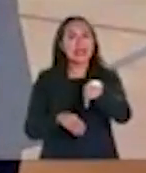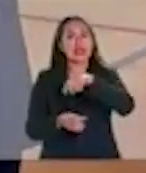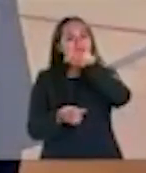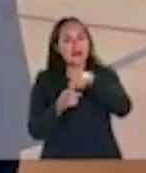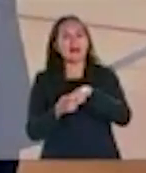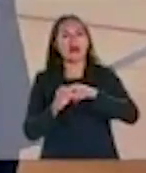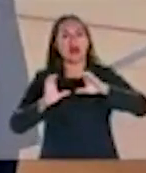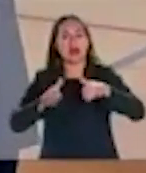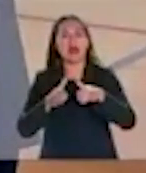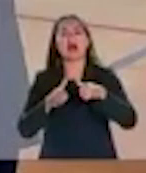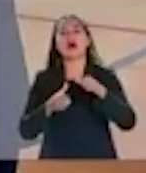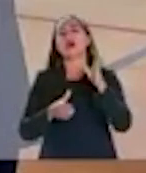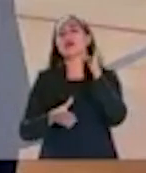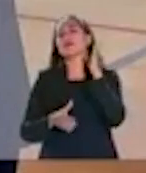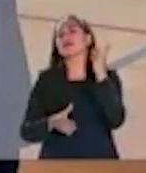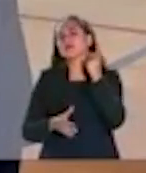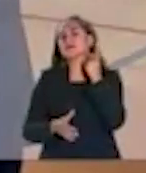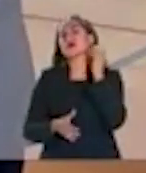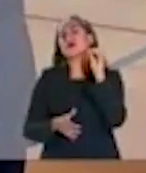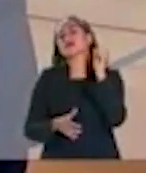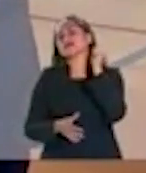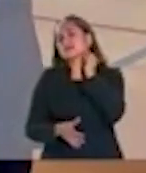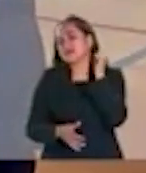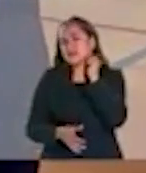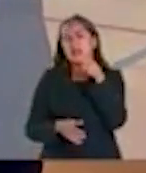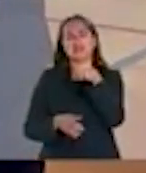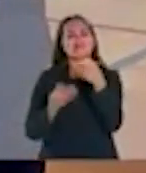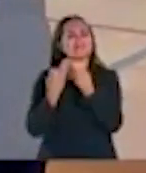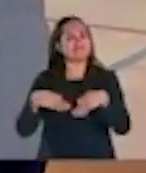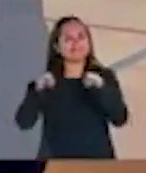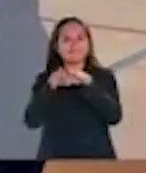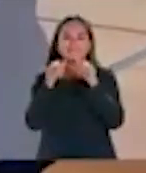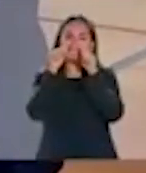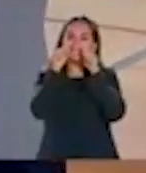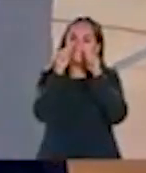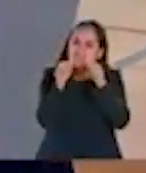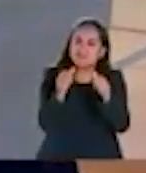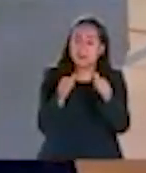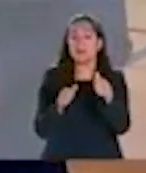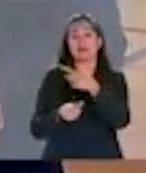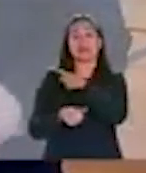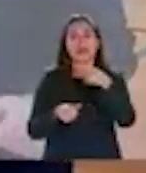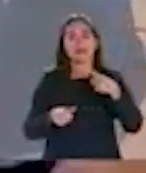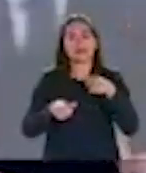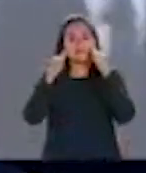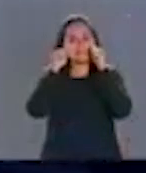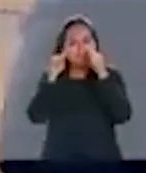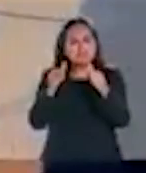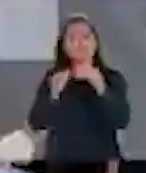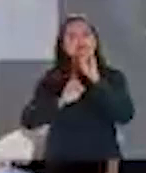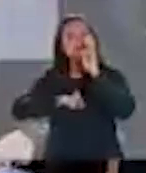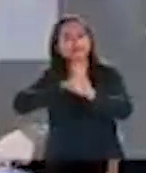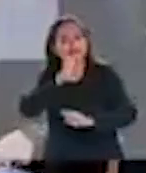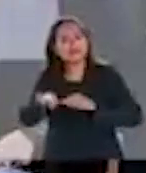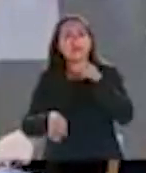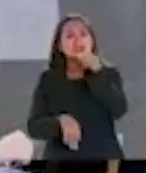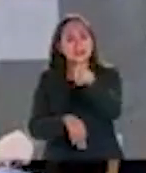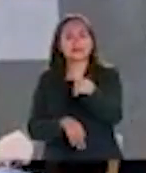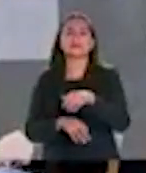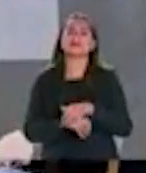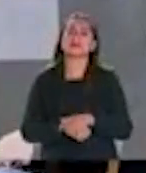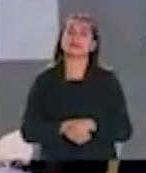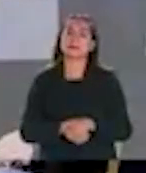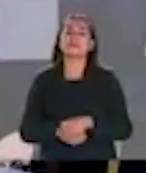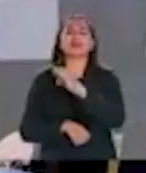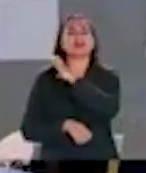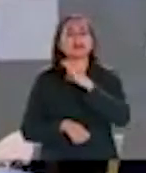porque tenemos una deuda histórica con los migrantes mexicanos gracias candidato anaya candidato mismo no hay un solo debate